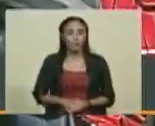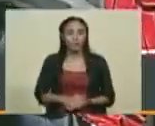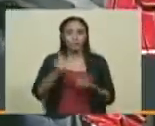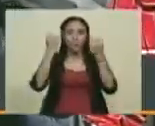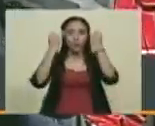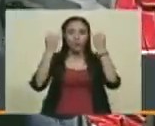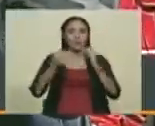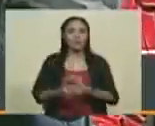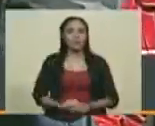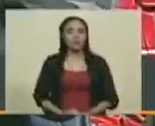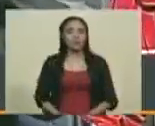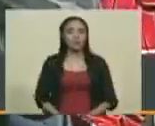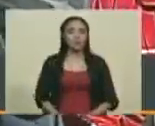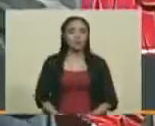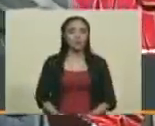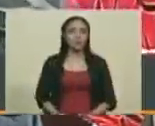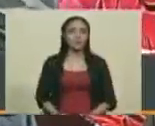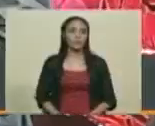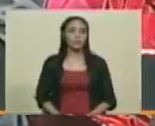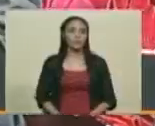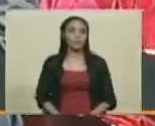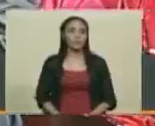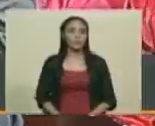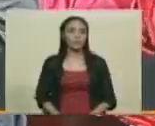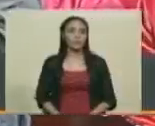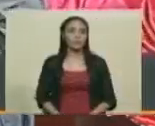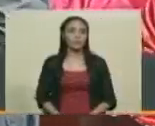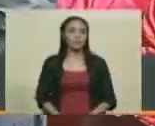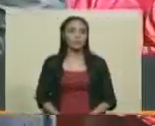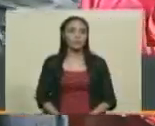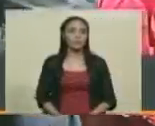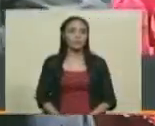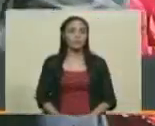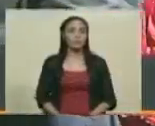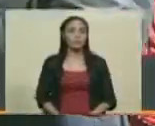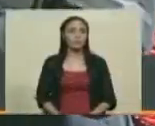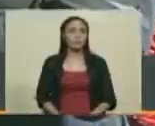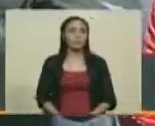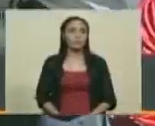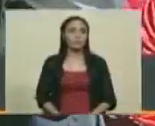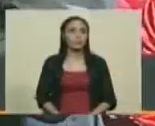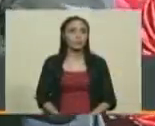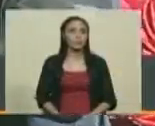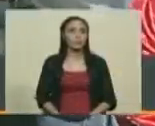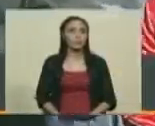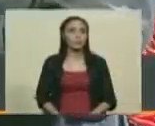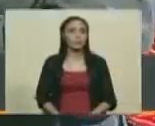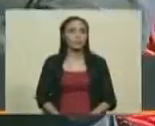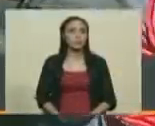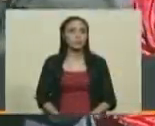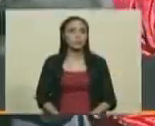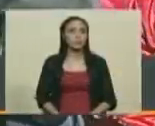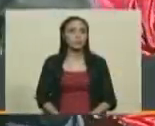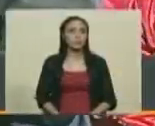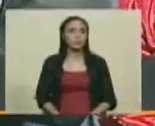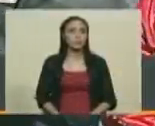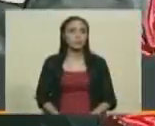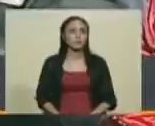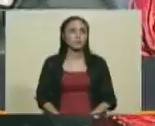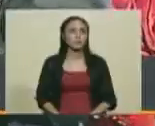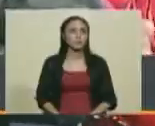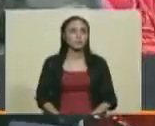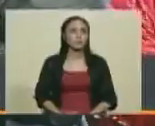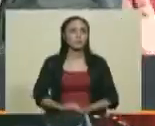tiempos políticos nos indican de que el año 2018 debemos cerrarlo con una PDVSA estable,